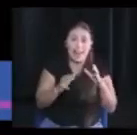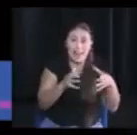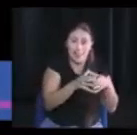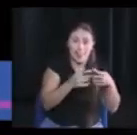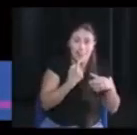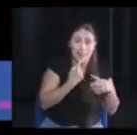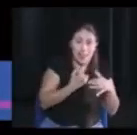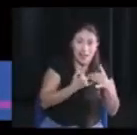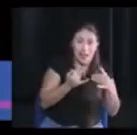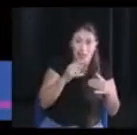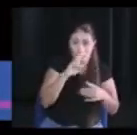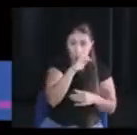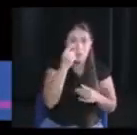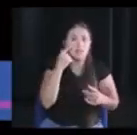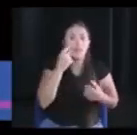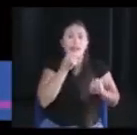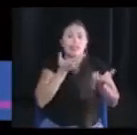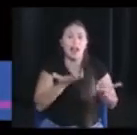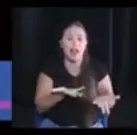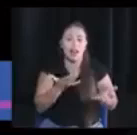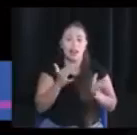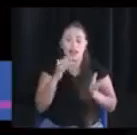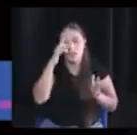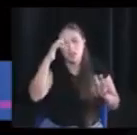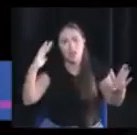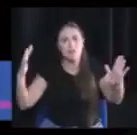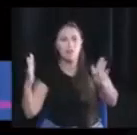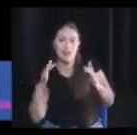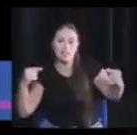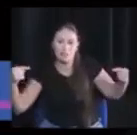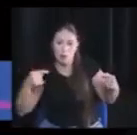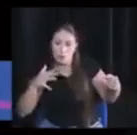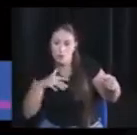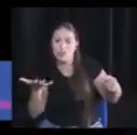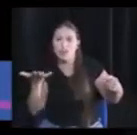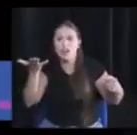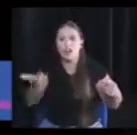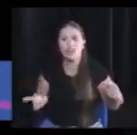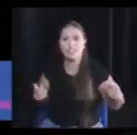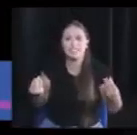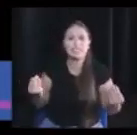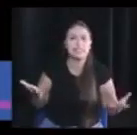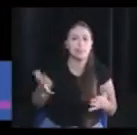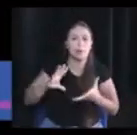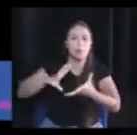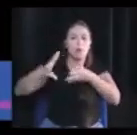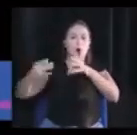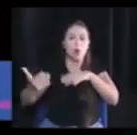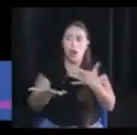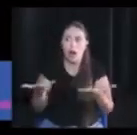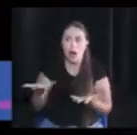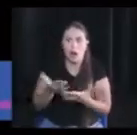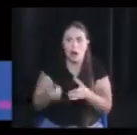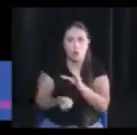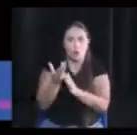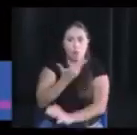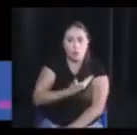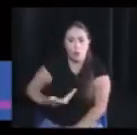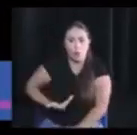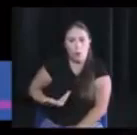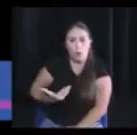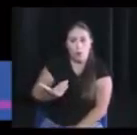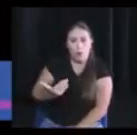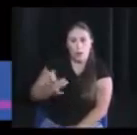y qué es exactamente lo que tiene enfrente? Esto que se está instaurando, este modelo que vino a traer el nuevo gobierno del